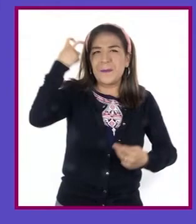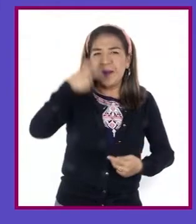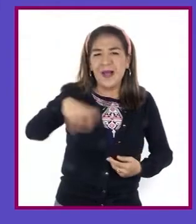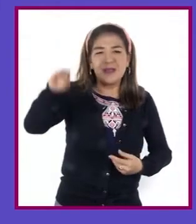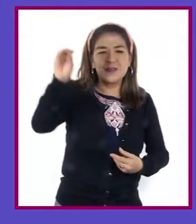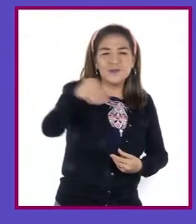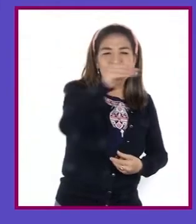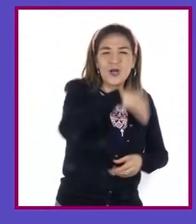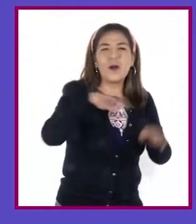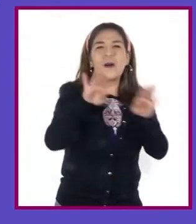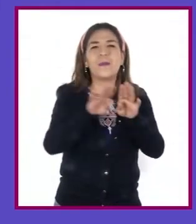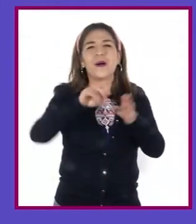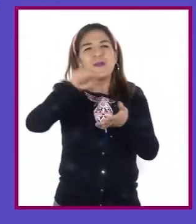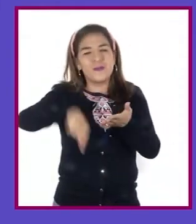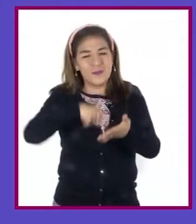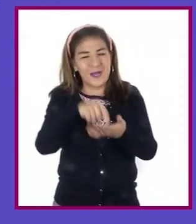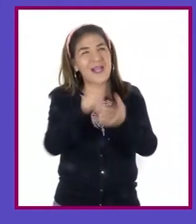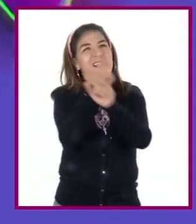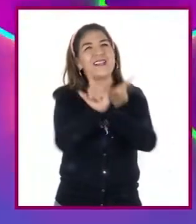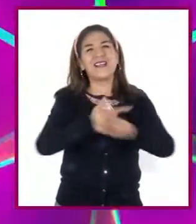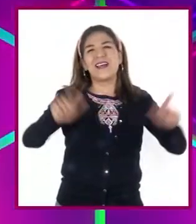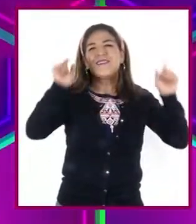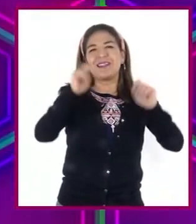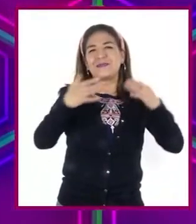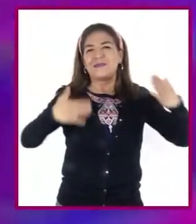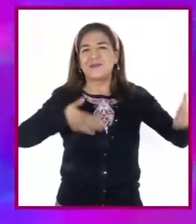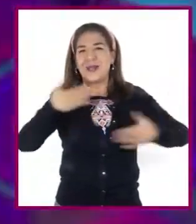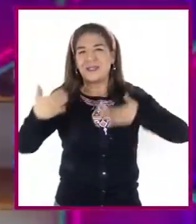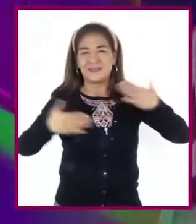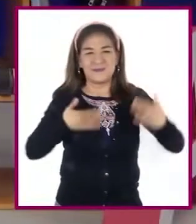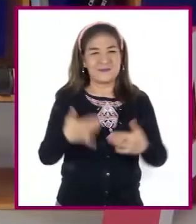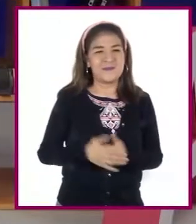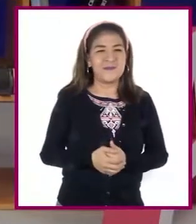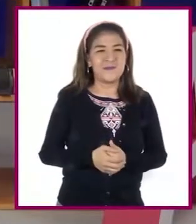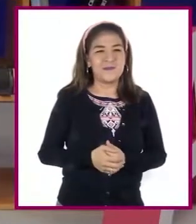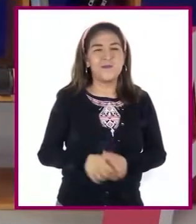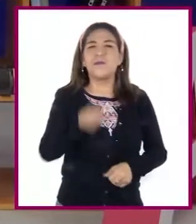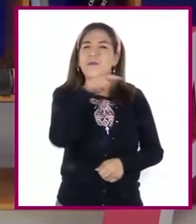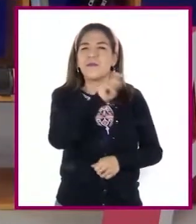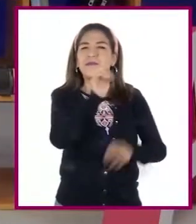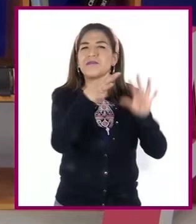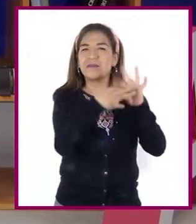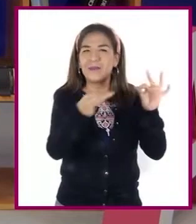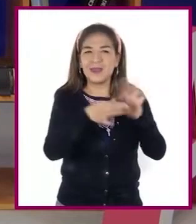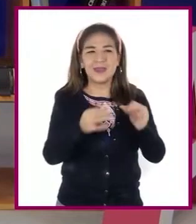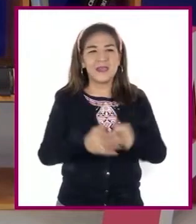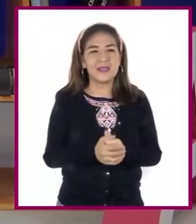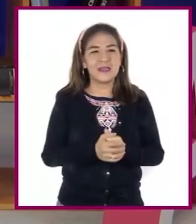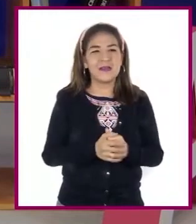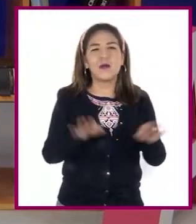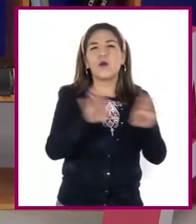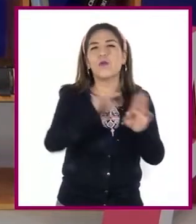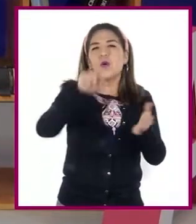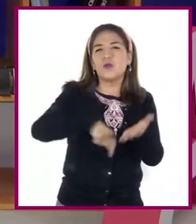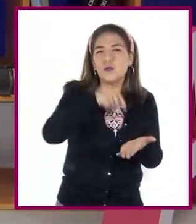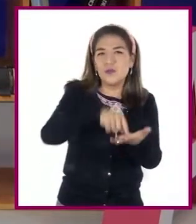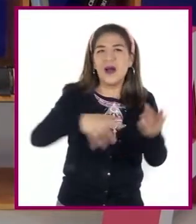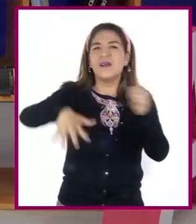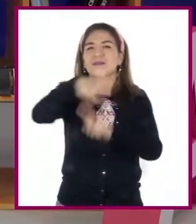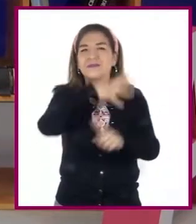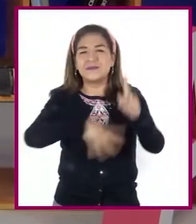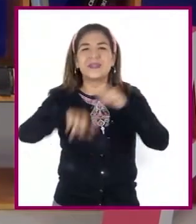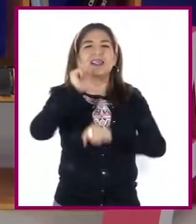lleva liberados de jornada y de aseseo. Profesora, entiendo que habla de un paisaje por lo de